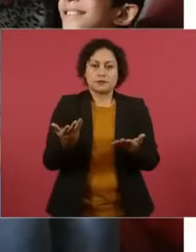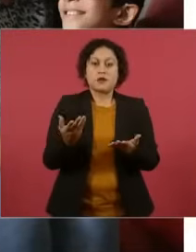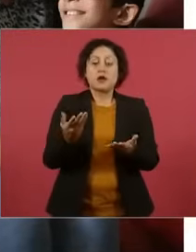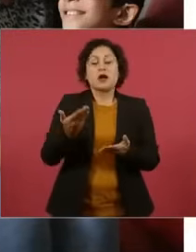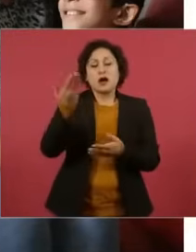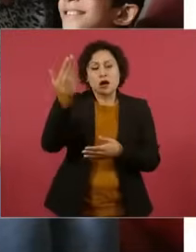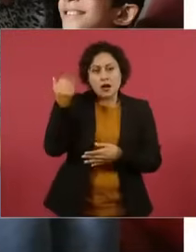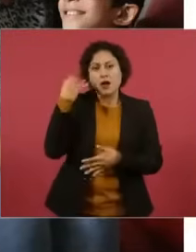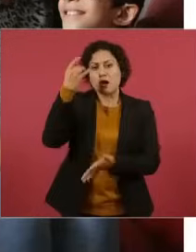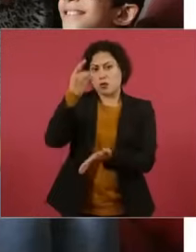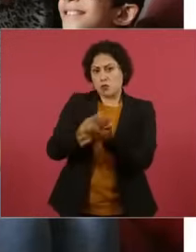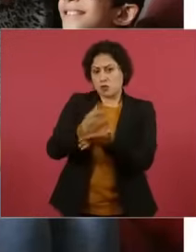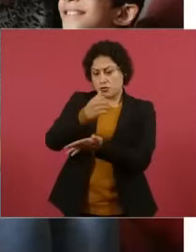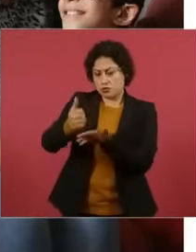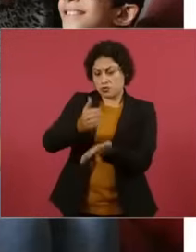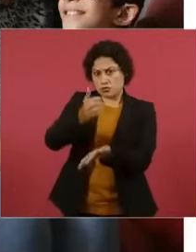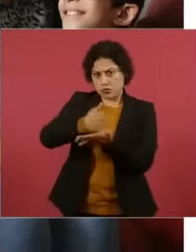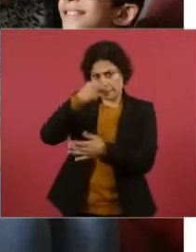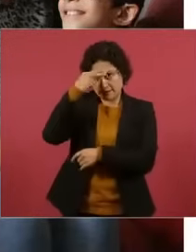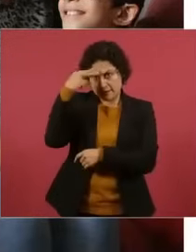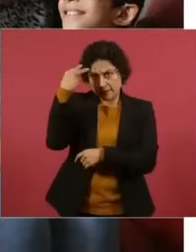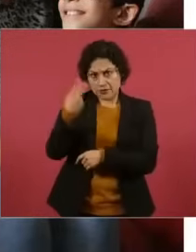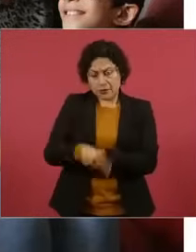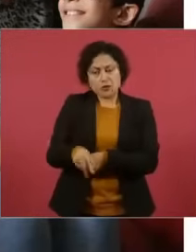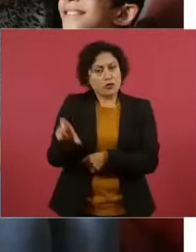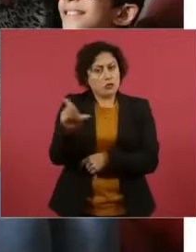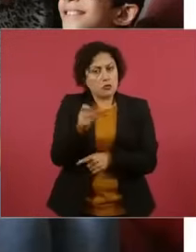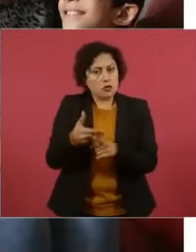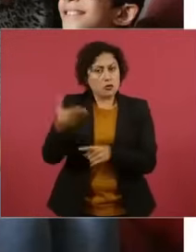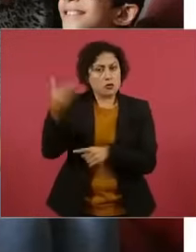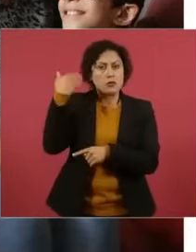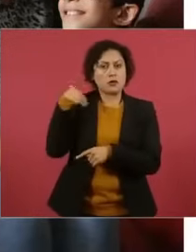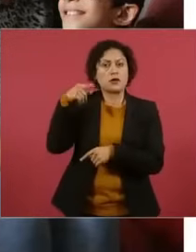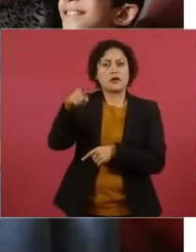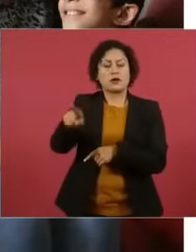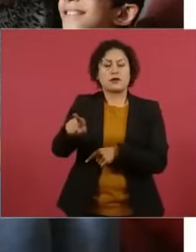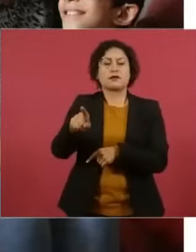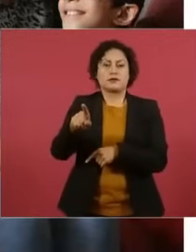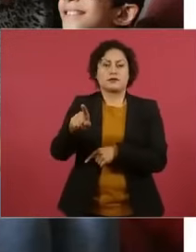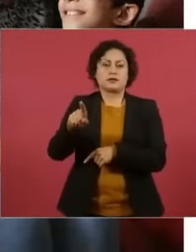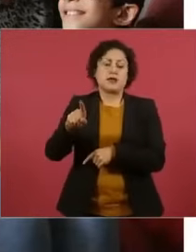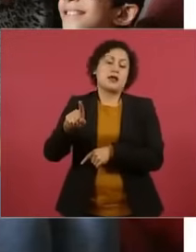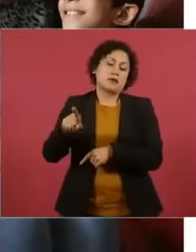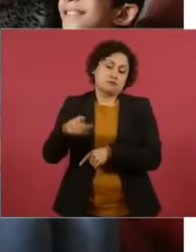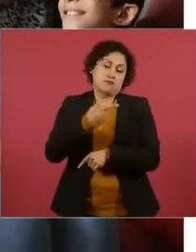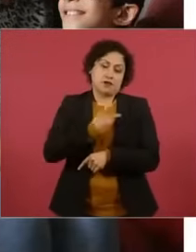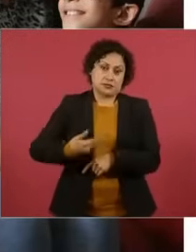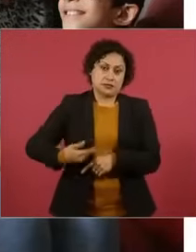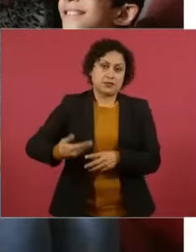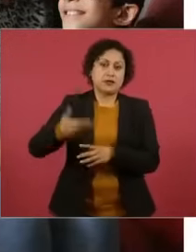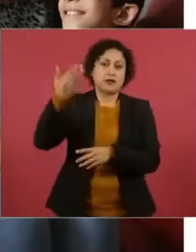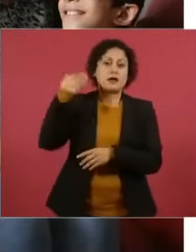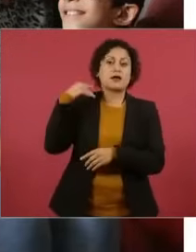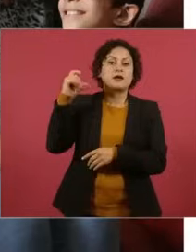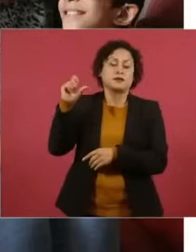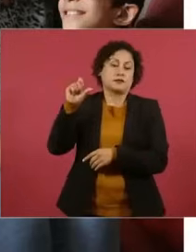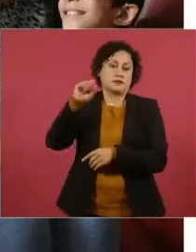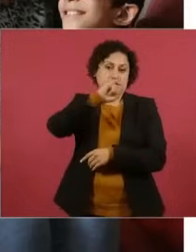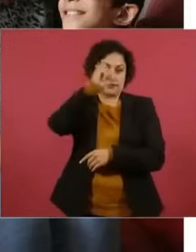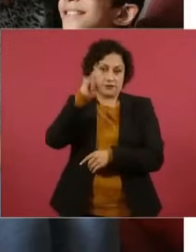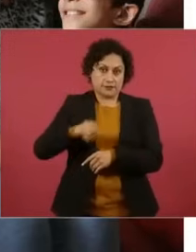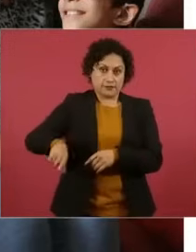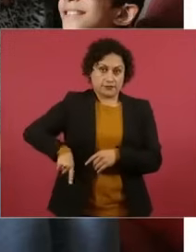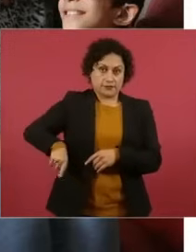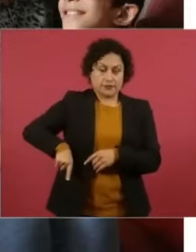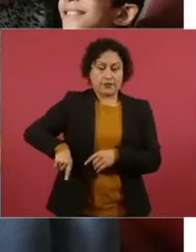México, que quedó establecido cuando nuestro presidente fue jefe de gobierno de la ciudad. A partir del 2019 se